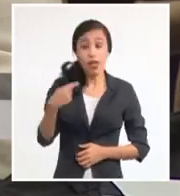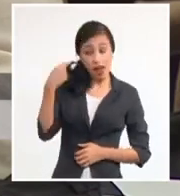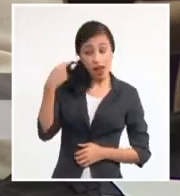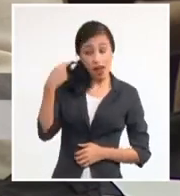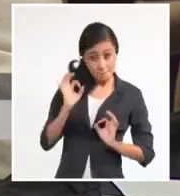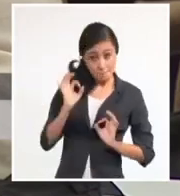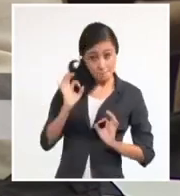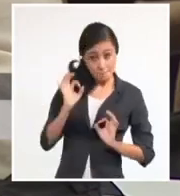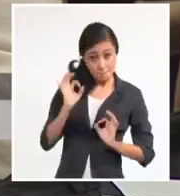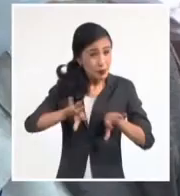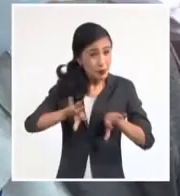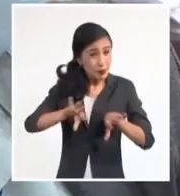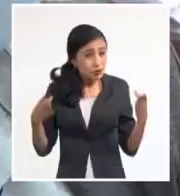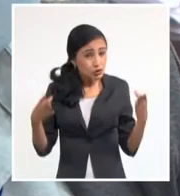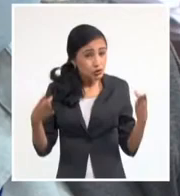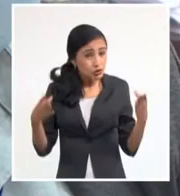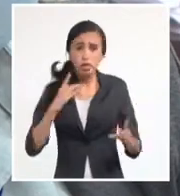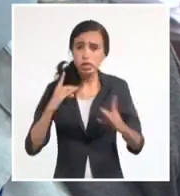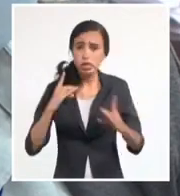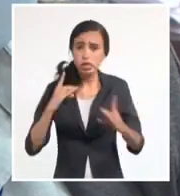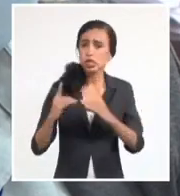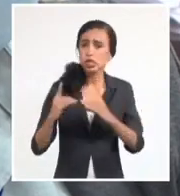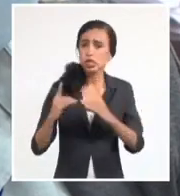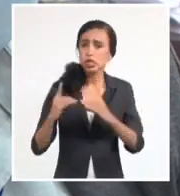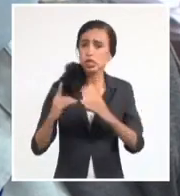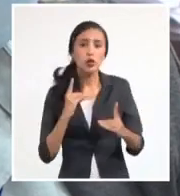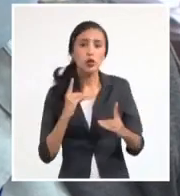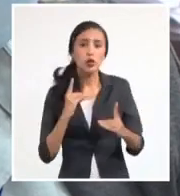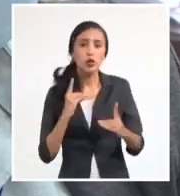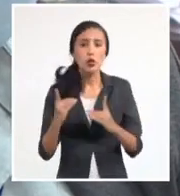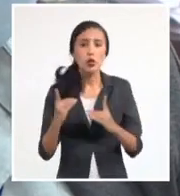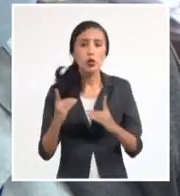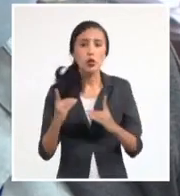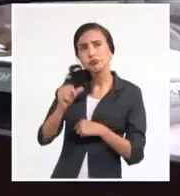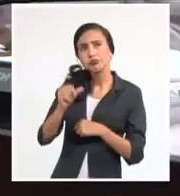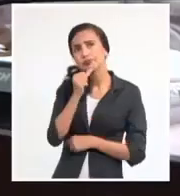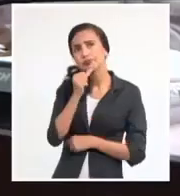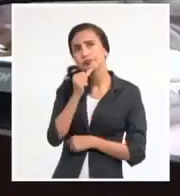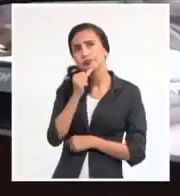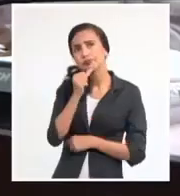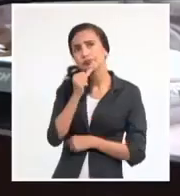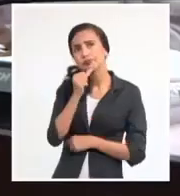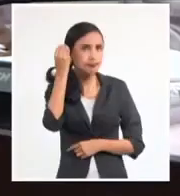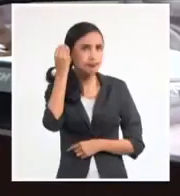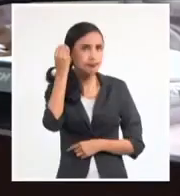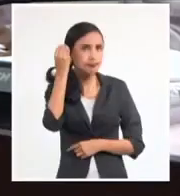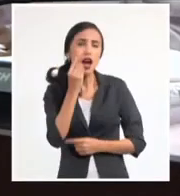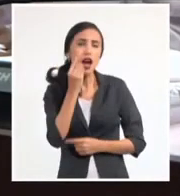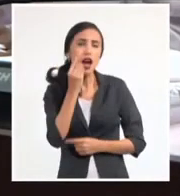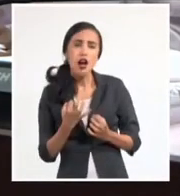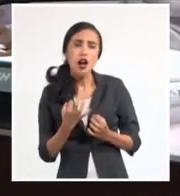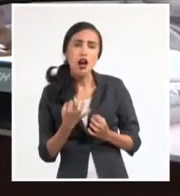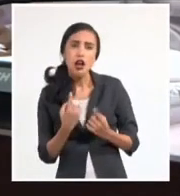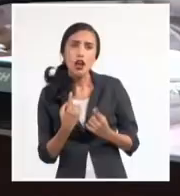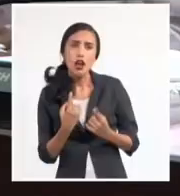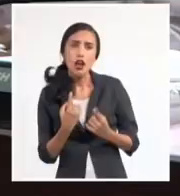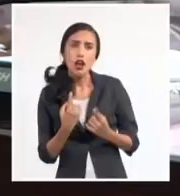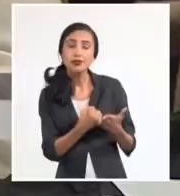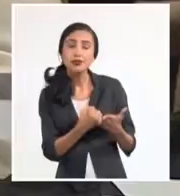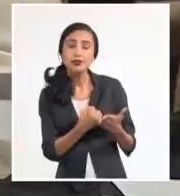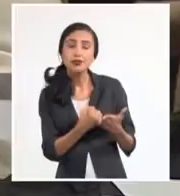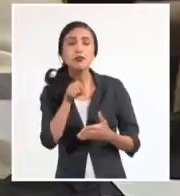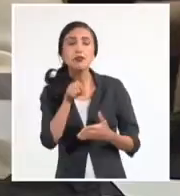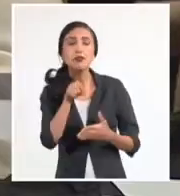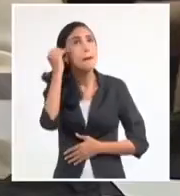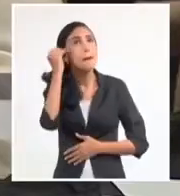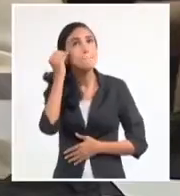que se debatían, uno reflexionaba, ¿no?, de cuán necesario es el pensamiento de Fidel, el